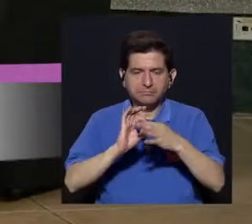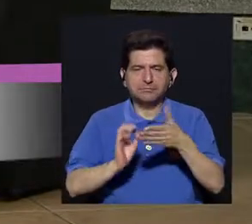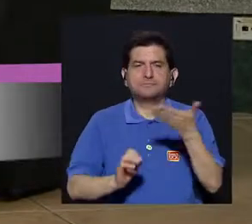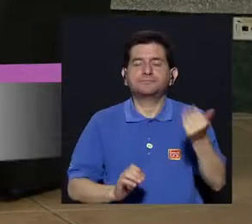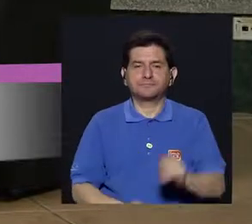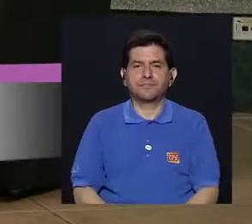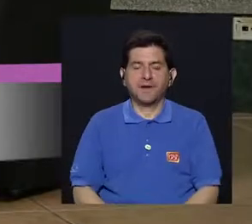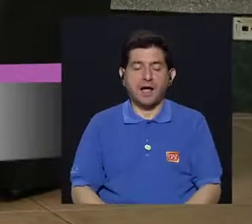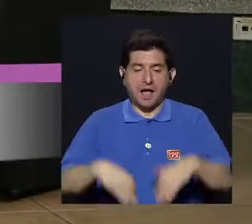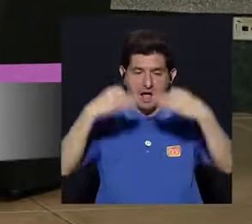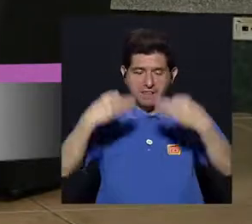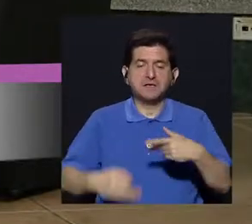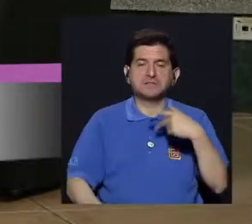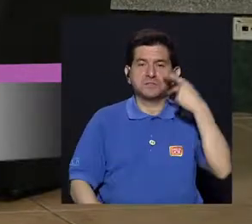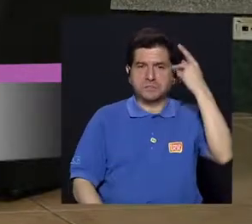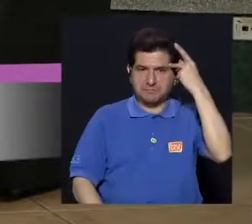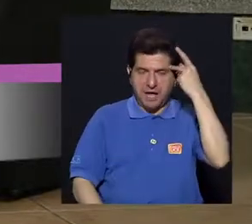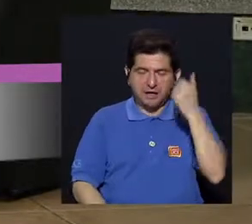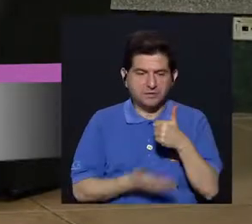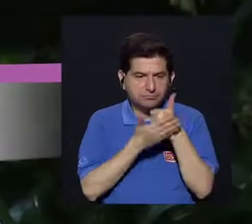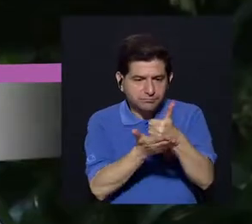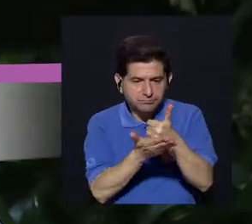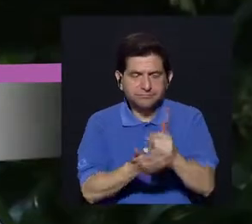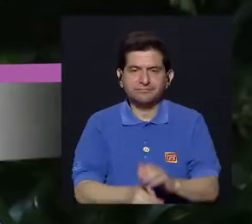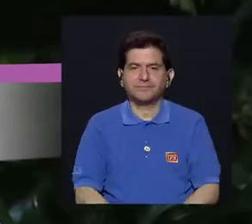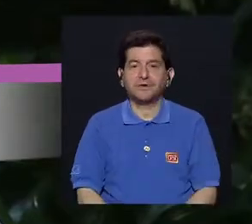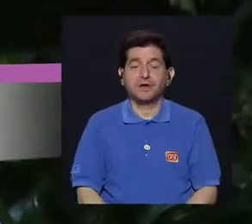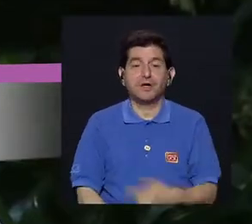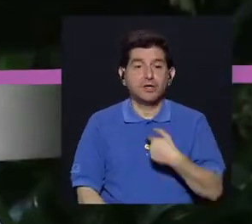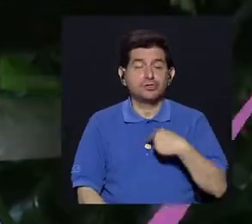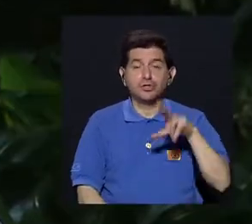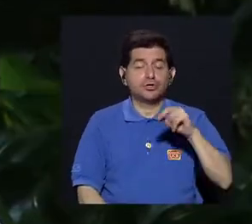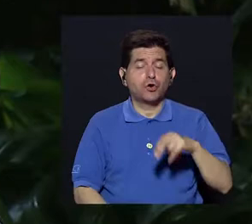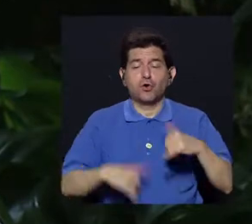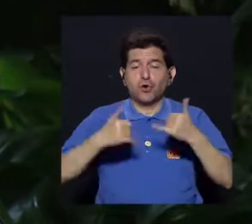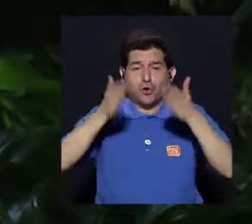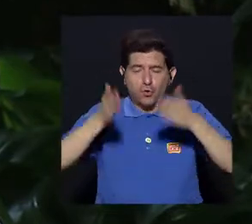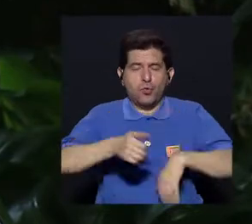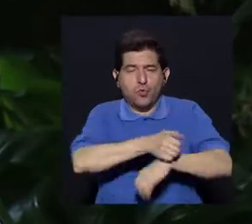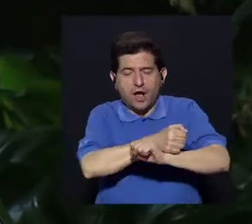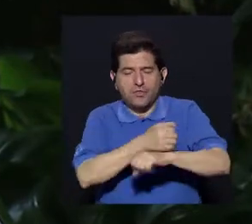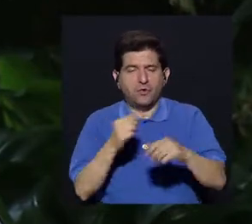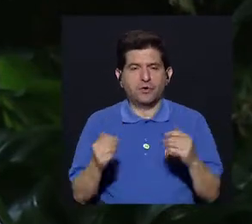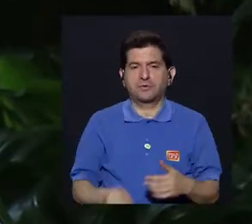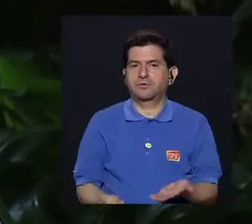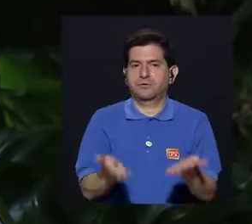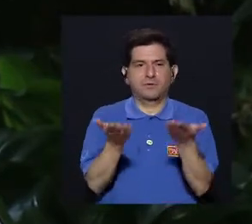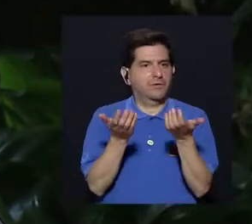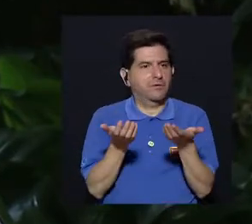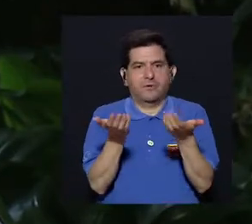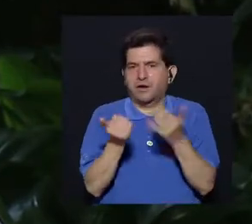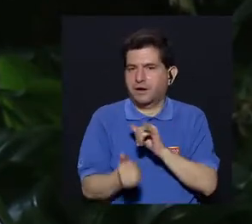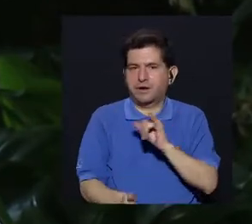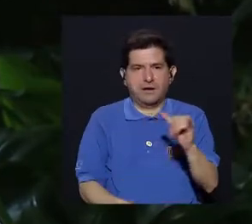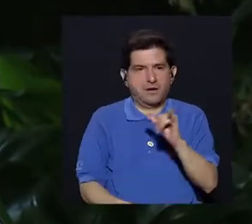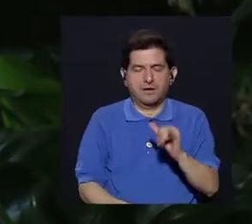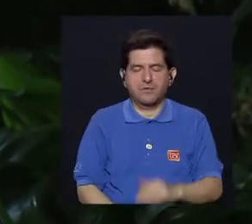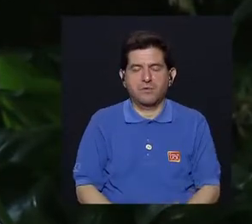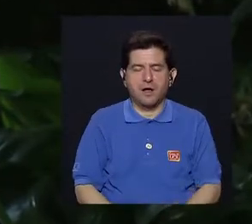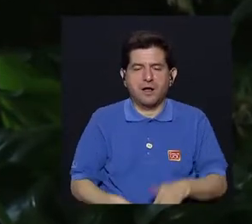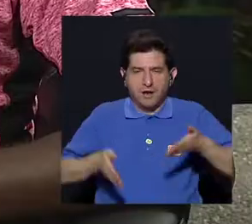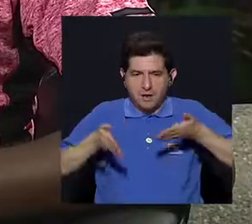a la decisión del padre de ayudarlo. Ya entiendo que si yo no fui futbolista, no puedo pretender que mi hijo, entonces,